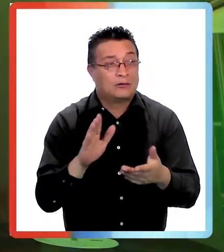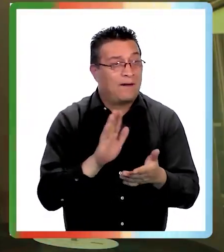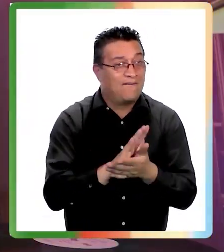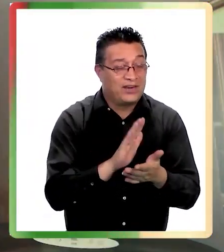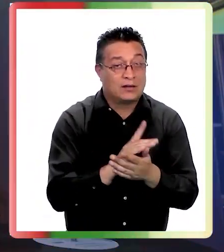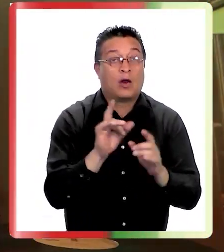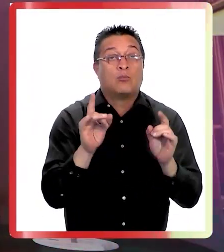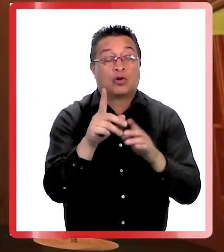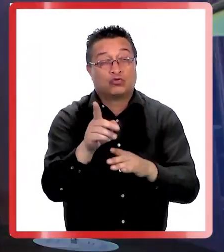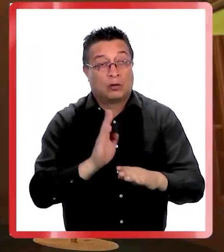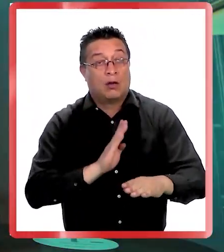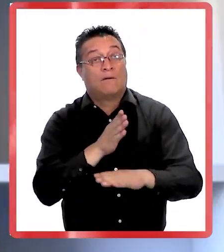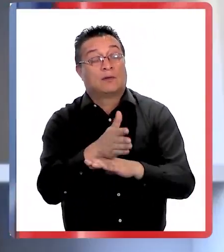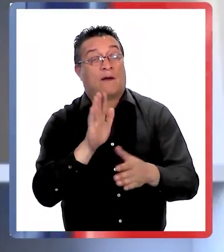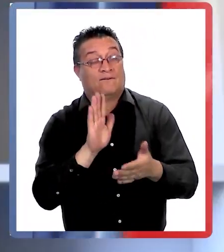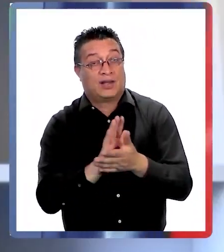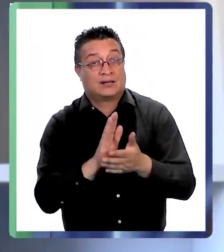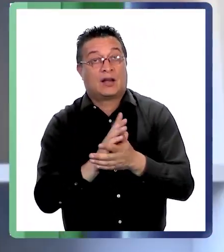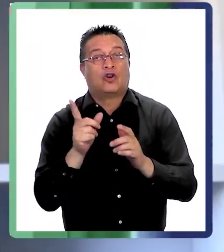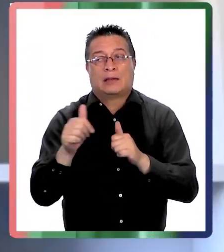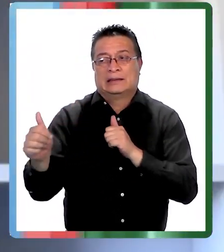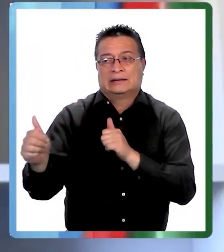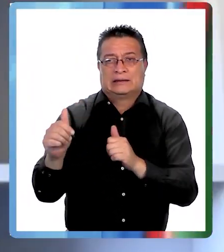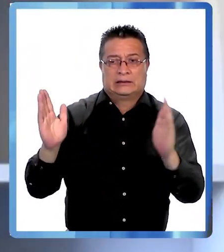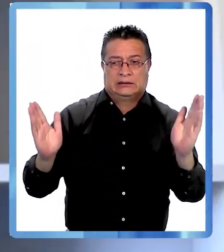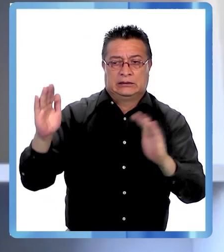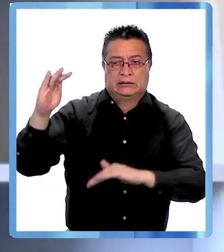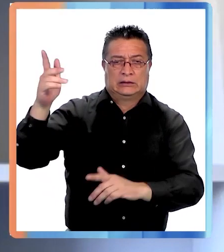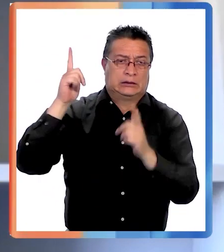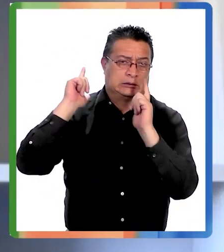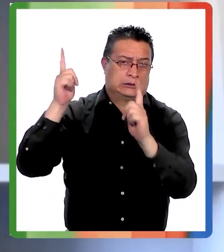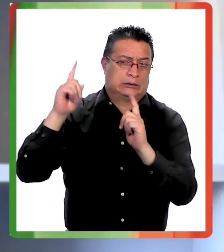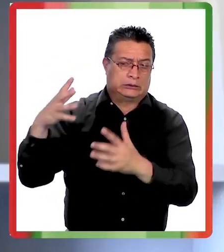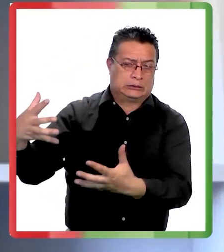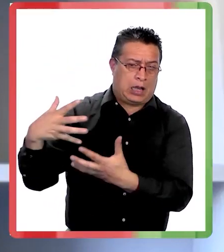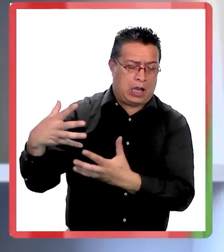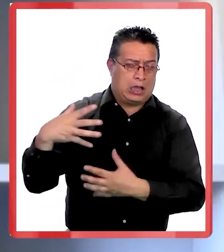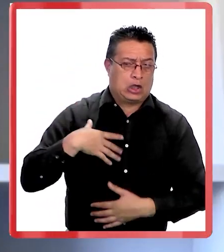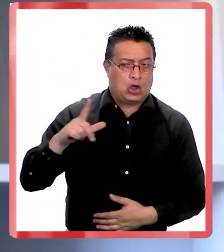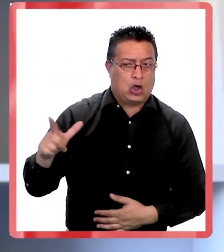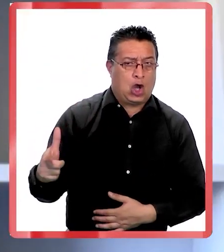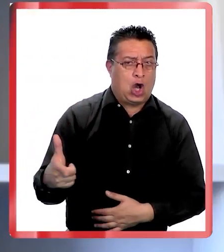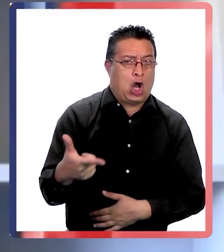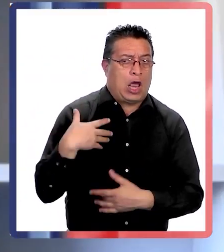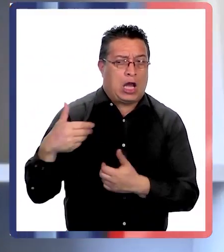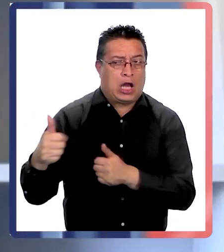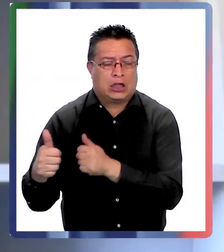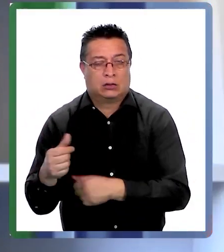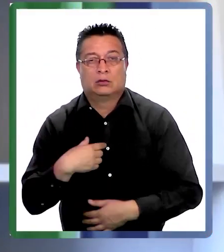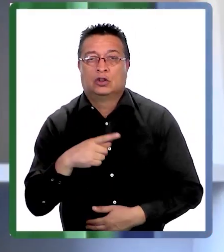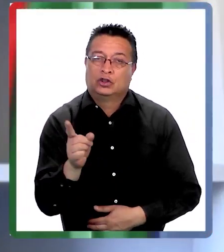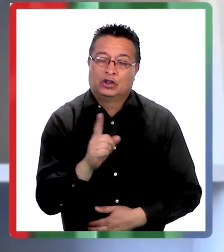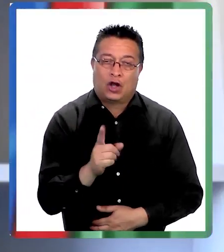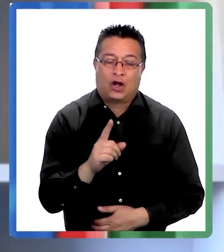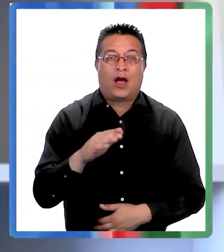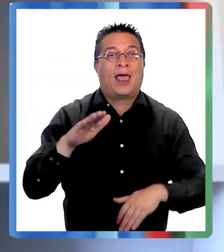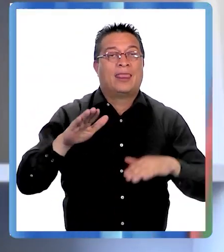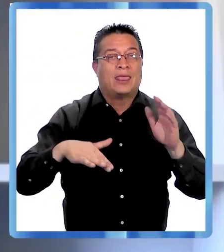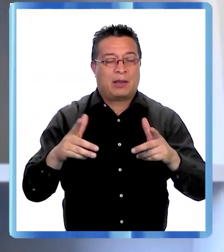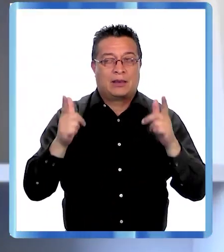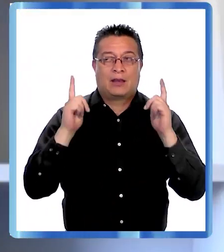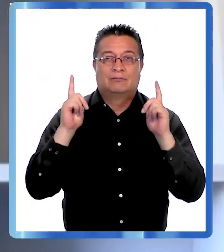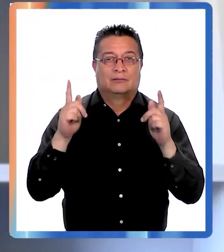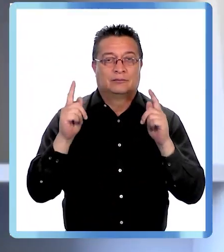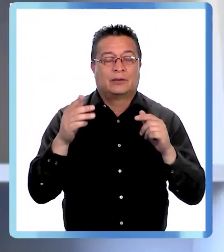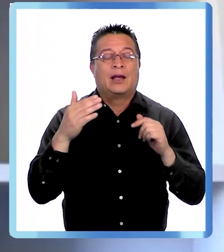estas cosas, o sea, si vamos de repente a una fiesta, tratar de no ponernos cerca del parlante, de no estar muchas horas expuesto, también depende, porque depende